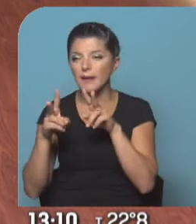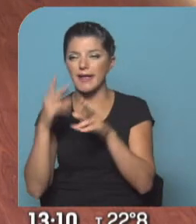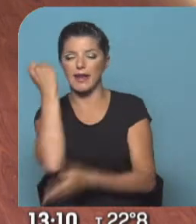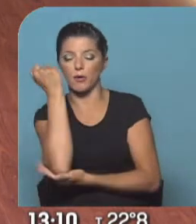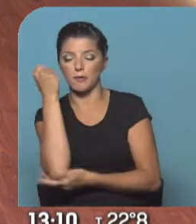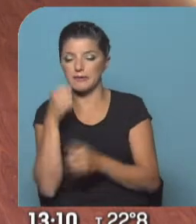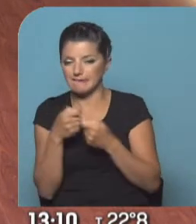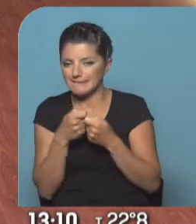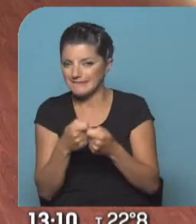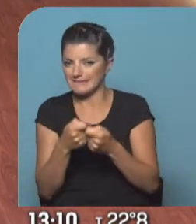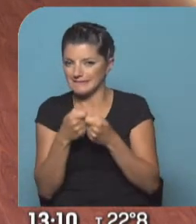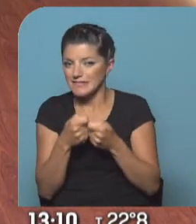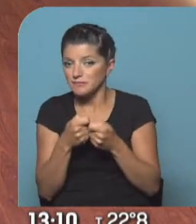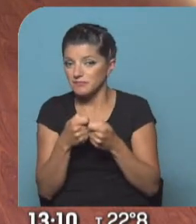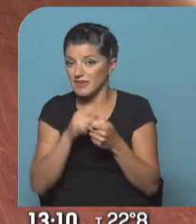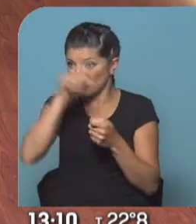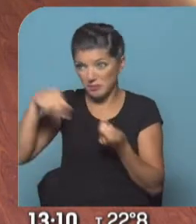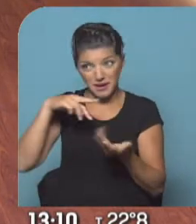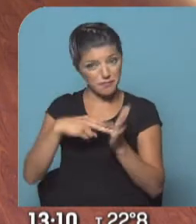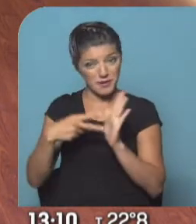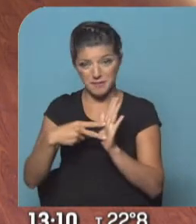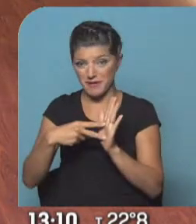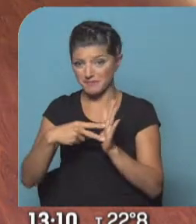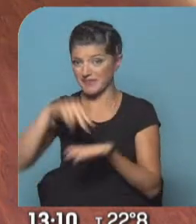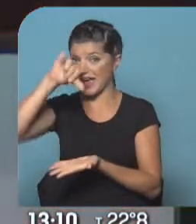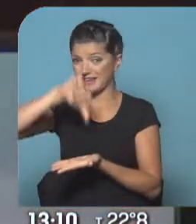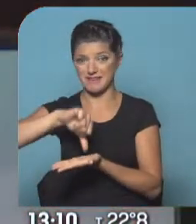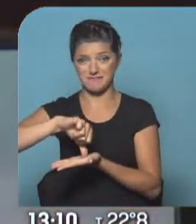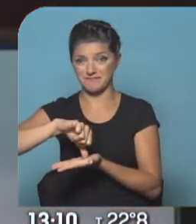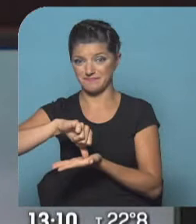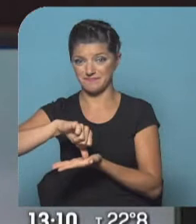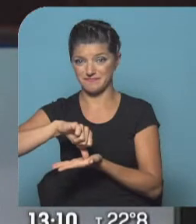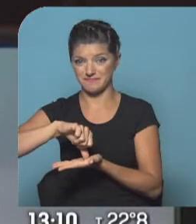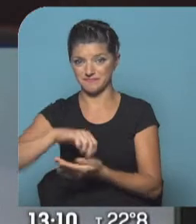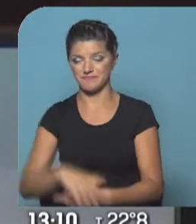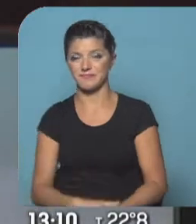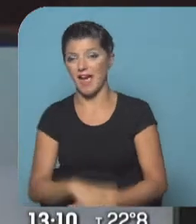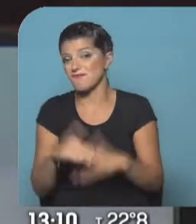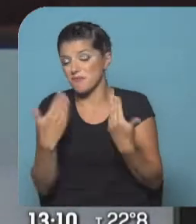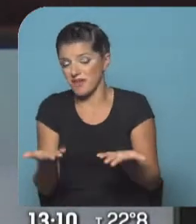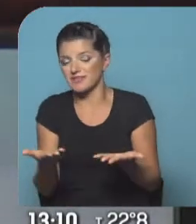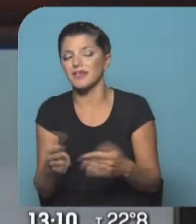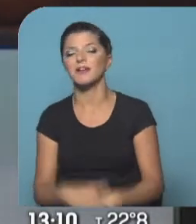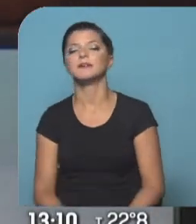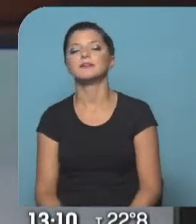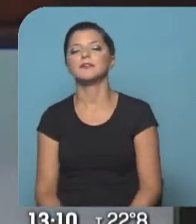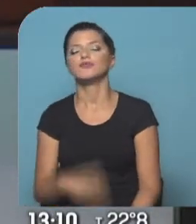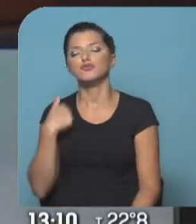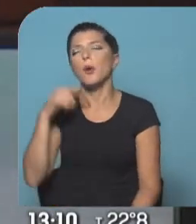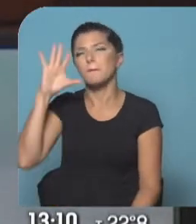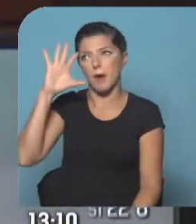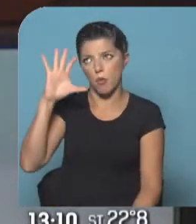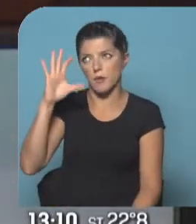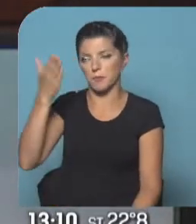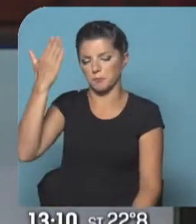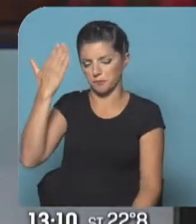las manos de Irán, porque hay otros actores esperando ese momento. Ya ha pasado, por ejemplo, no sé, recuerdo